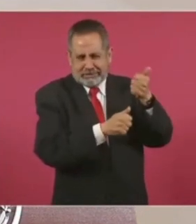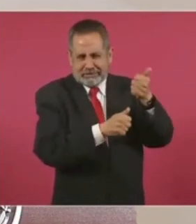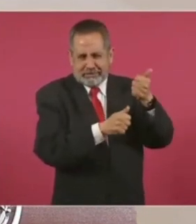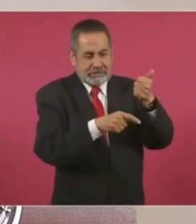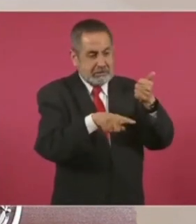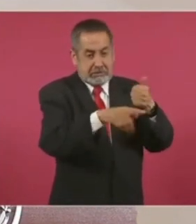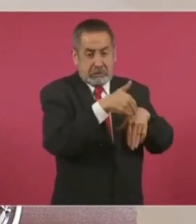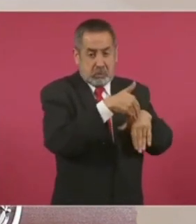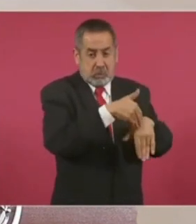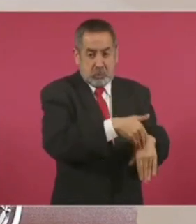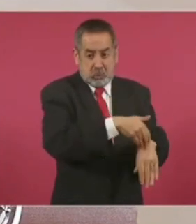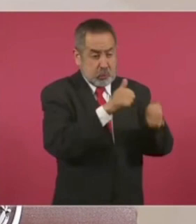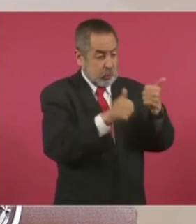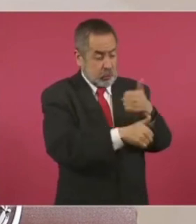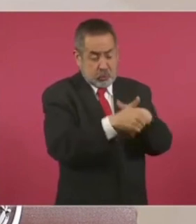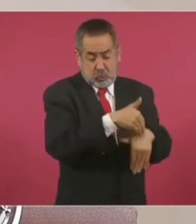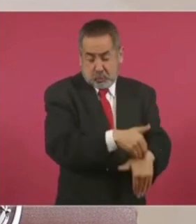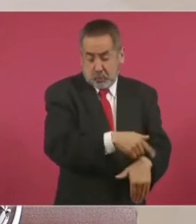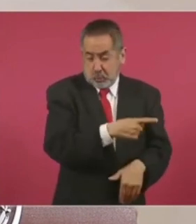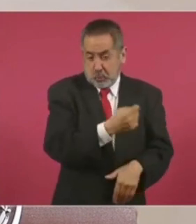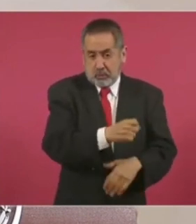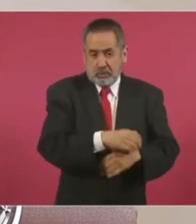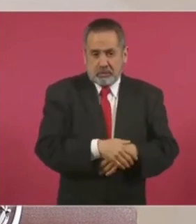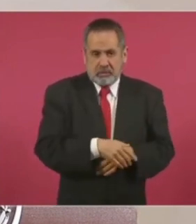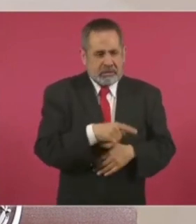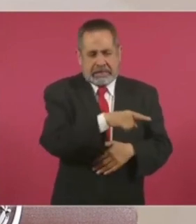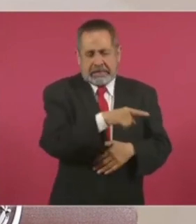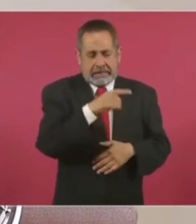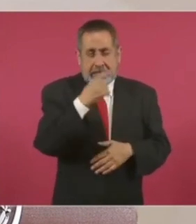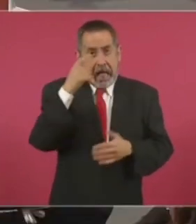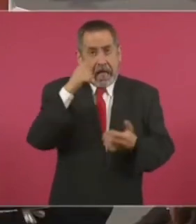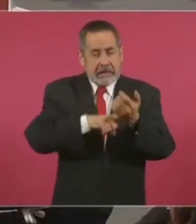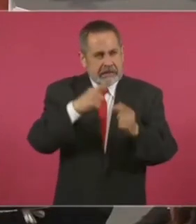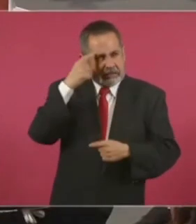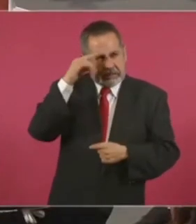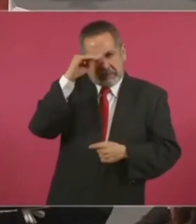los machuchones. Tiene un pensamiento.